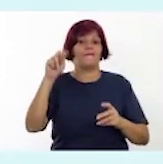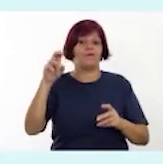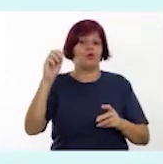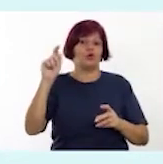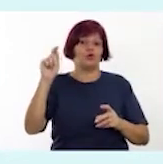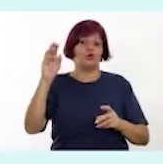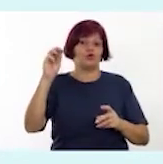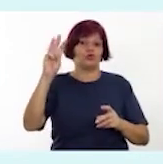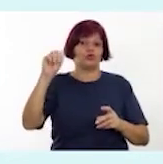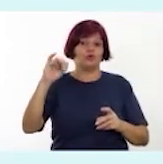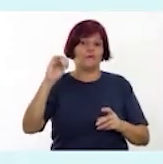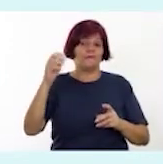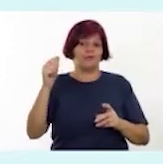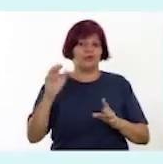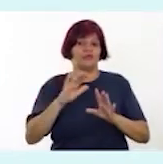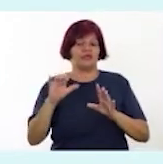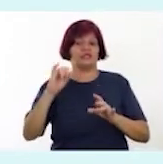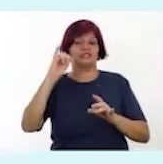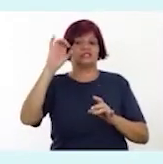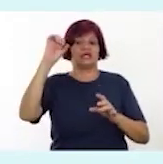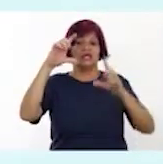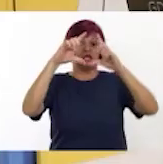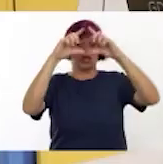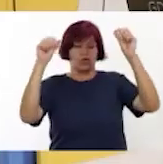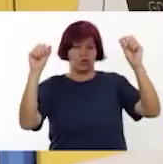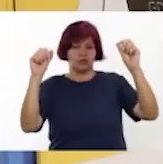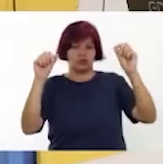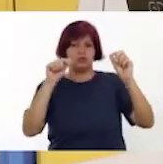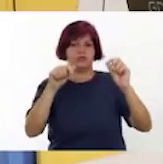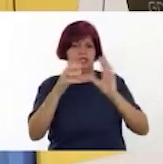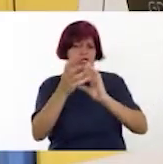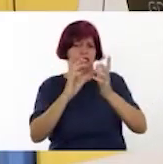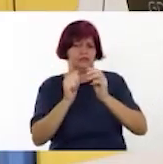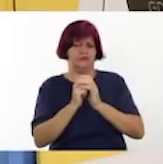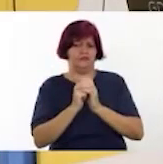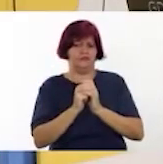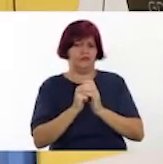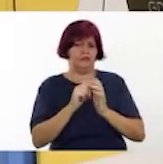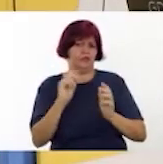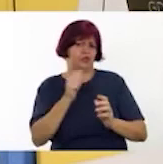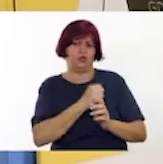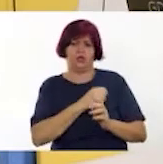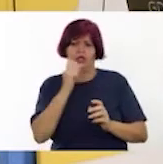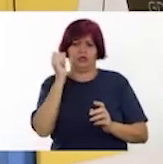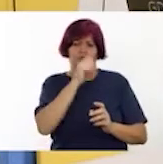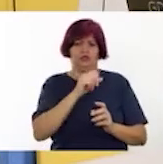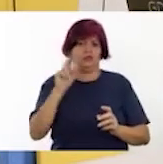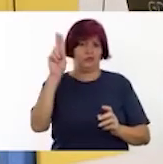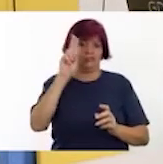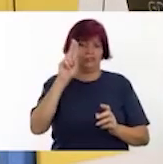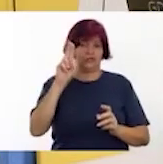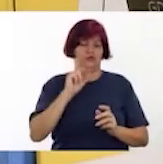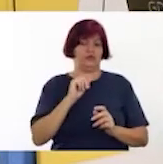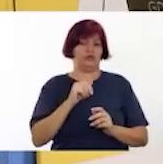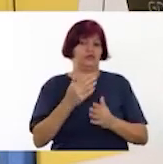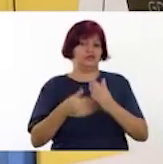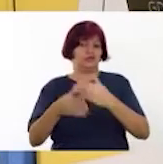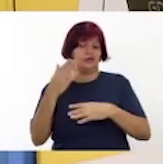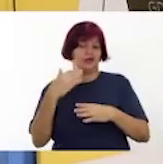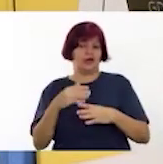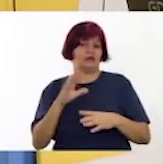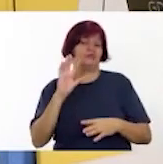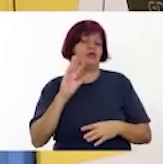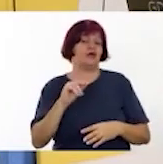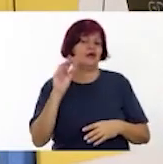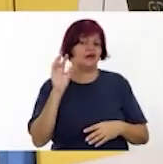cuando tengamos inecuaciones de este tipo. No queremos concluir la unidad sin antes comentarle